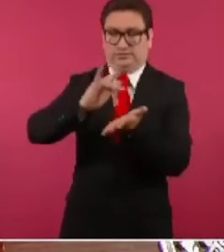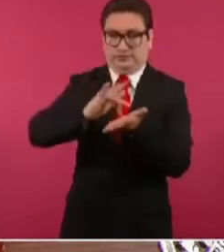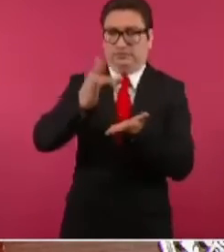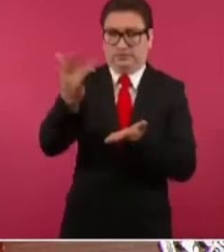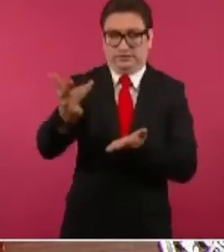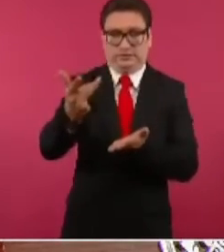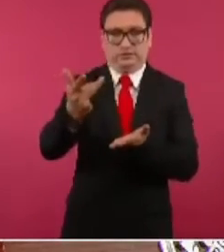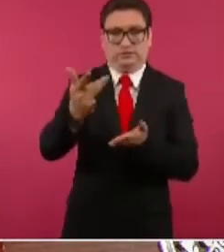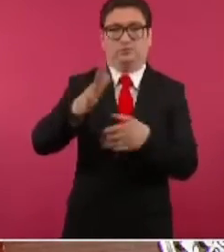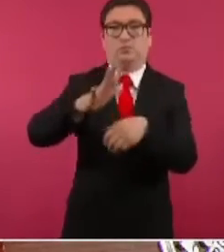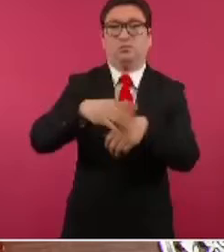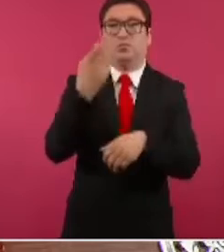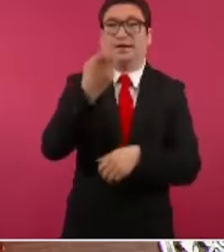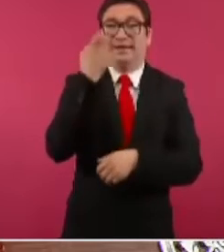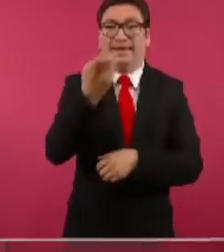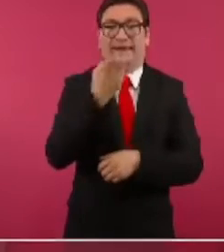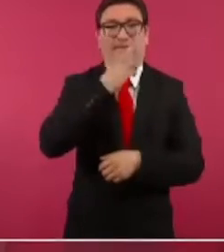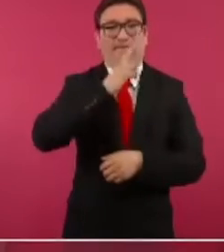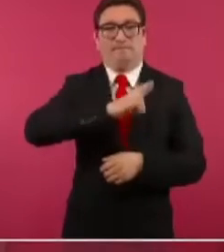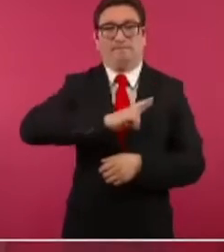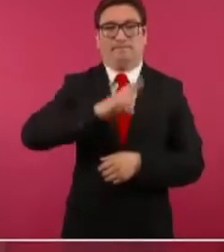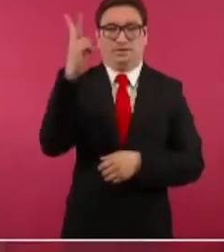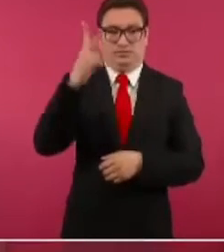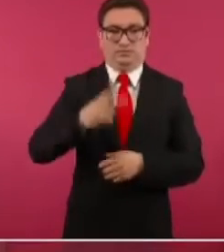porque esto es lo mejor.